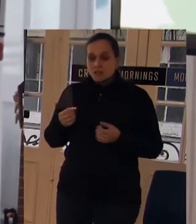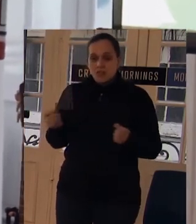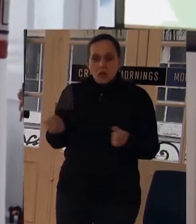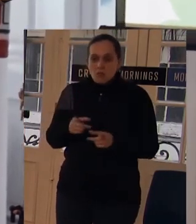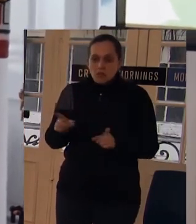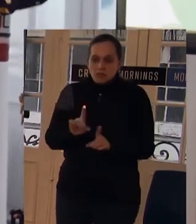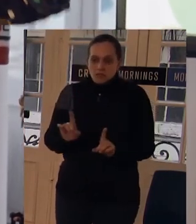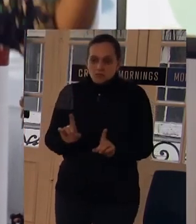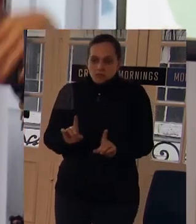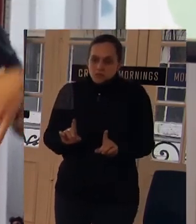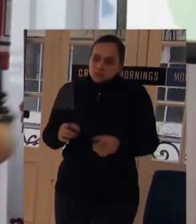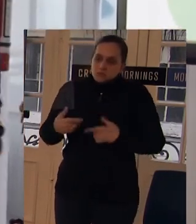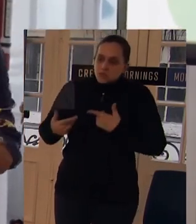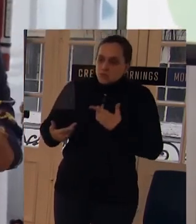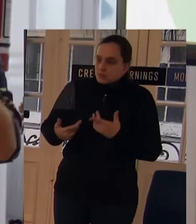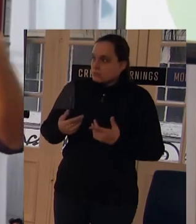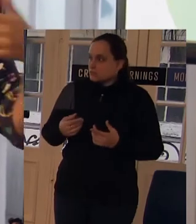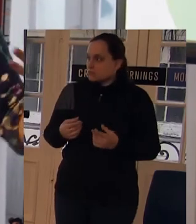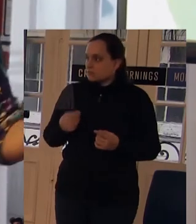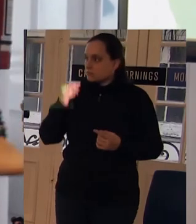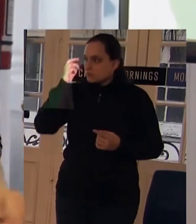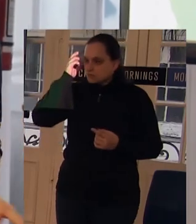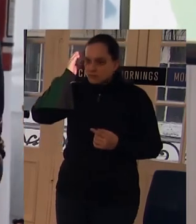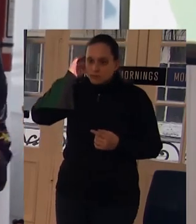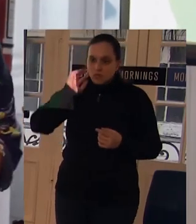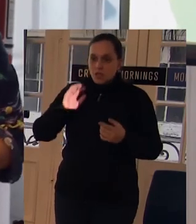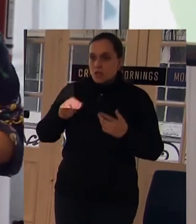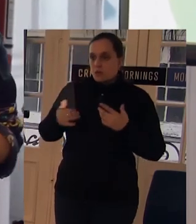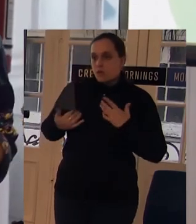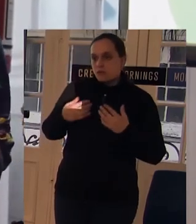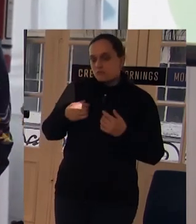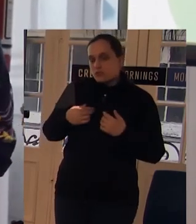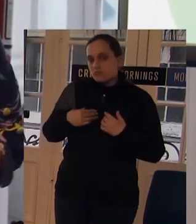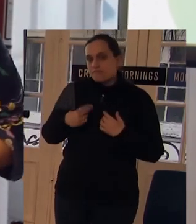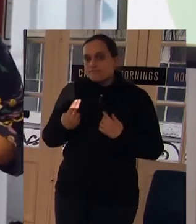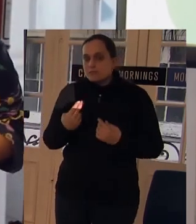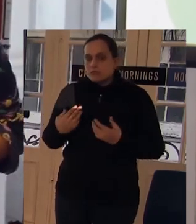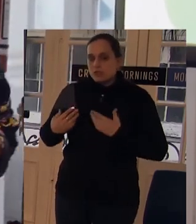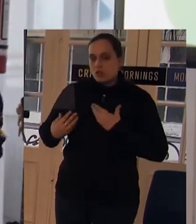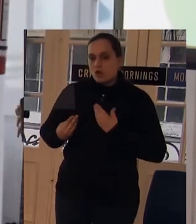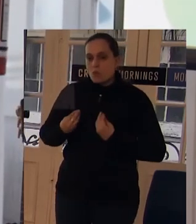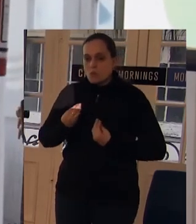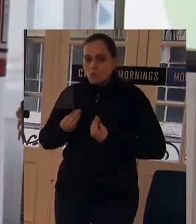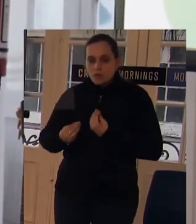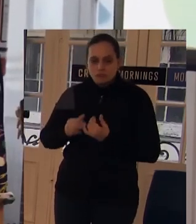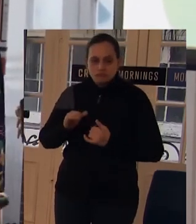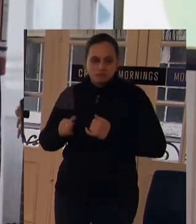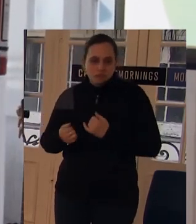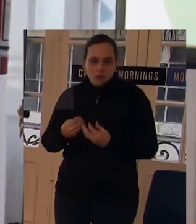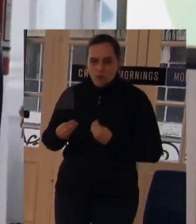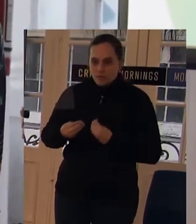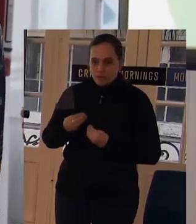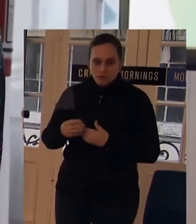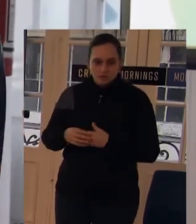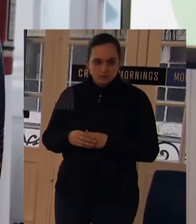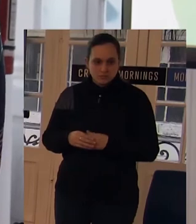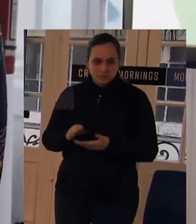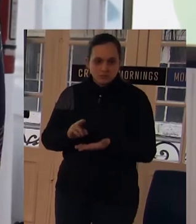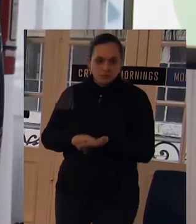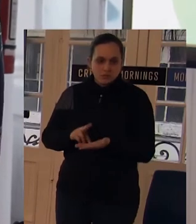a ser perfecta, pero bueno, eso te permite un poco más de juego. ¿Bien? Y mismo cuando empezás a soltar la